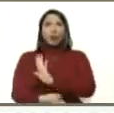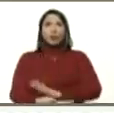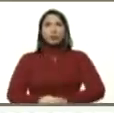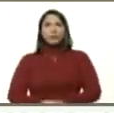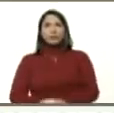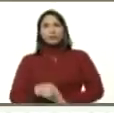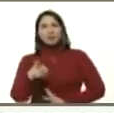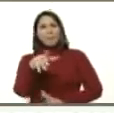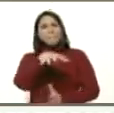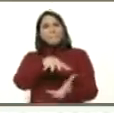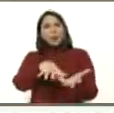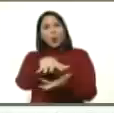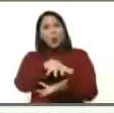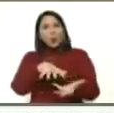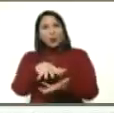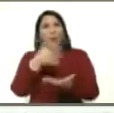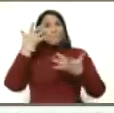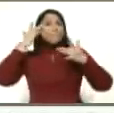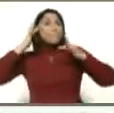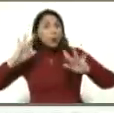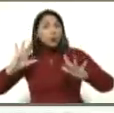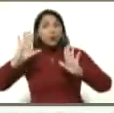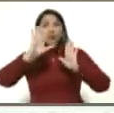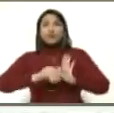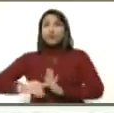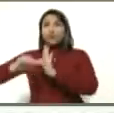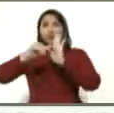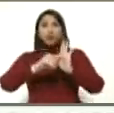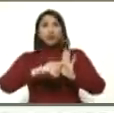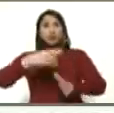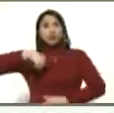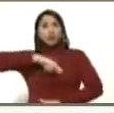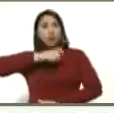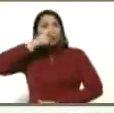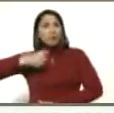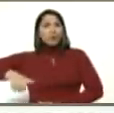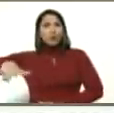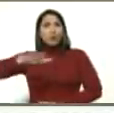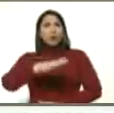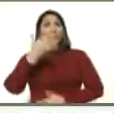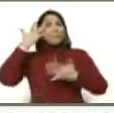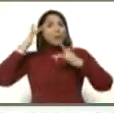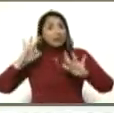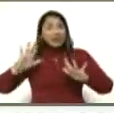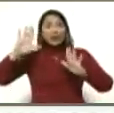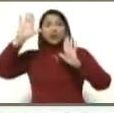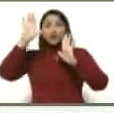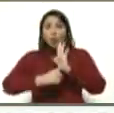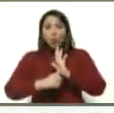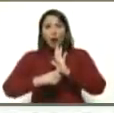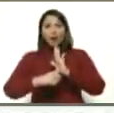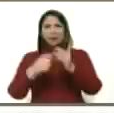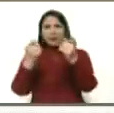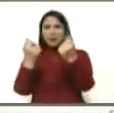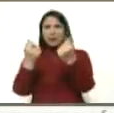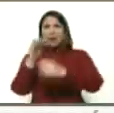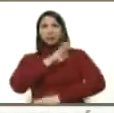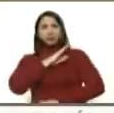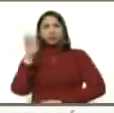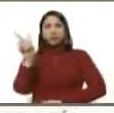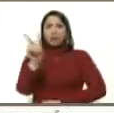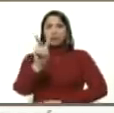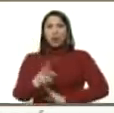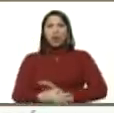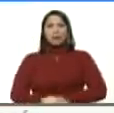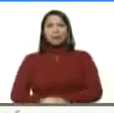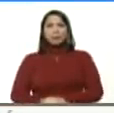esta situación que pretende despojar a nuestro pueblo, que pretende robarse los activos de la República